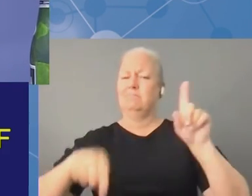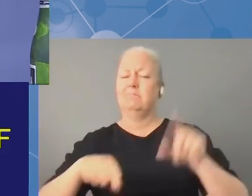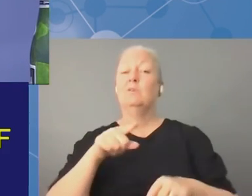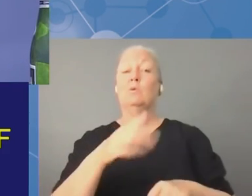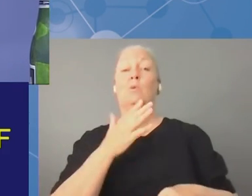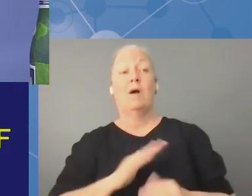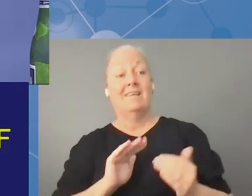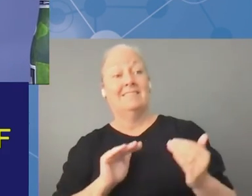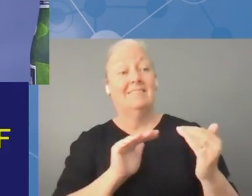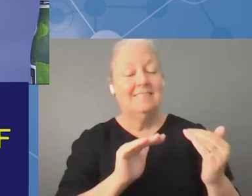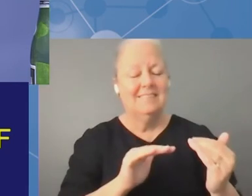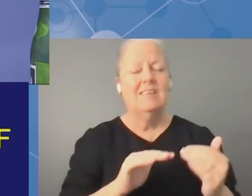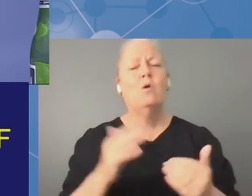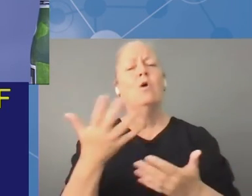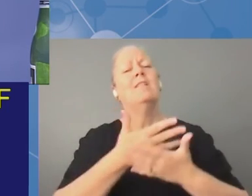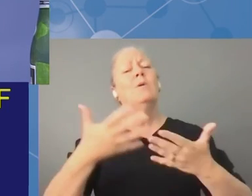existe.